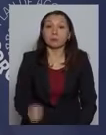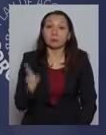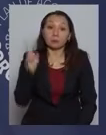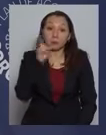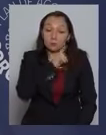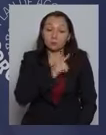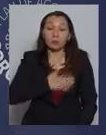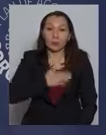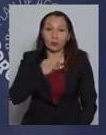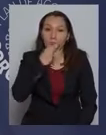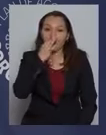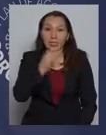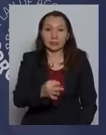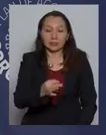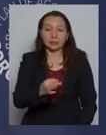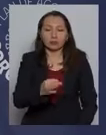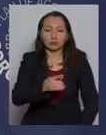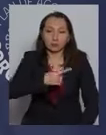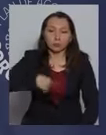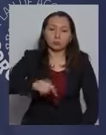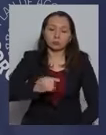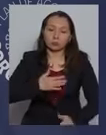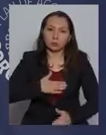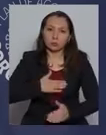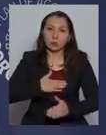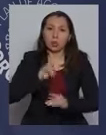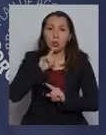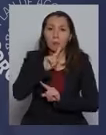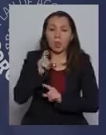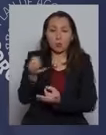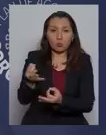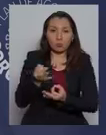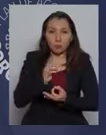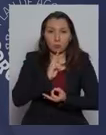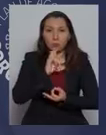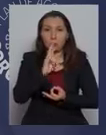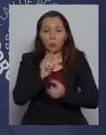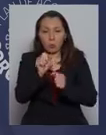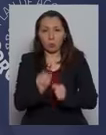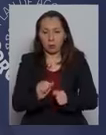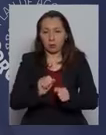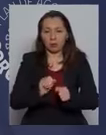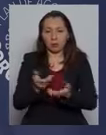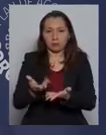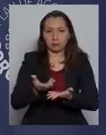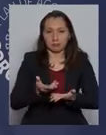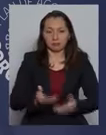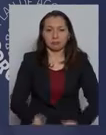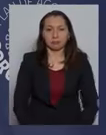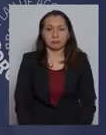Finalmente, quiero decir que estamos dispuestos a las preguntas que nos pueden,